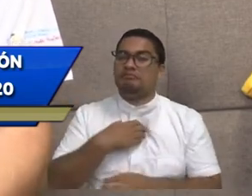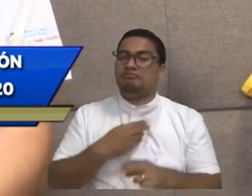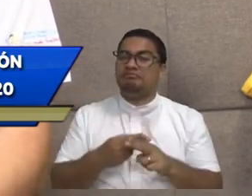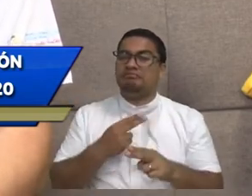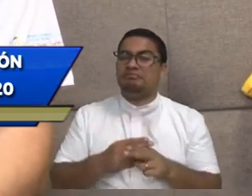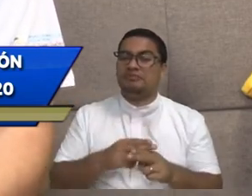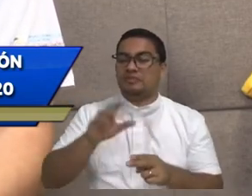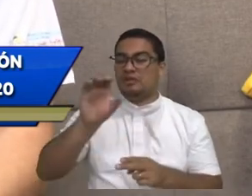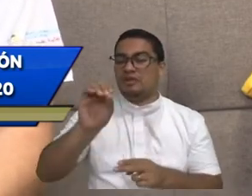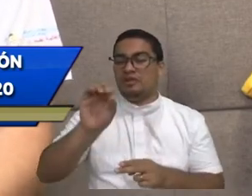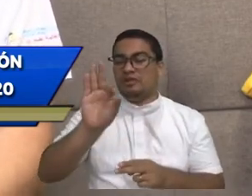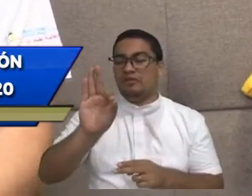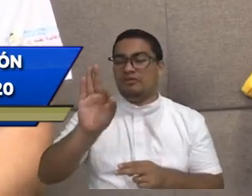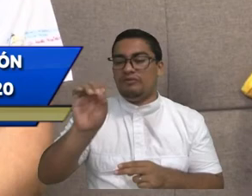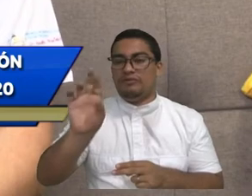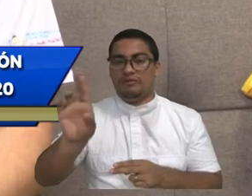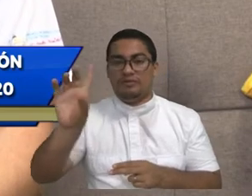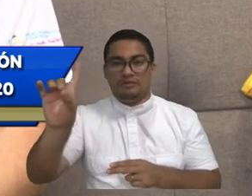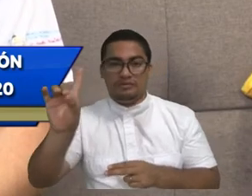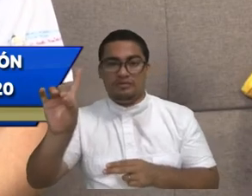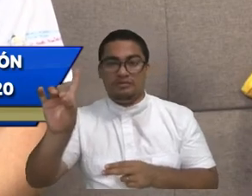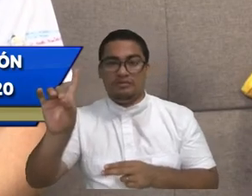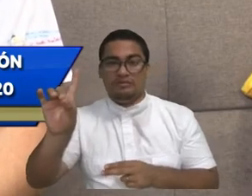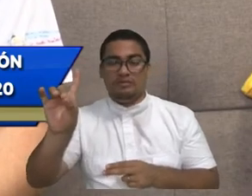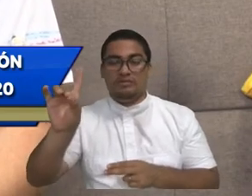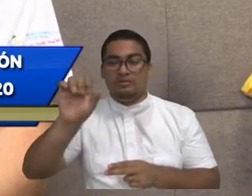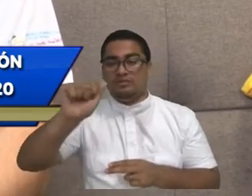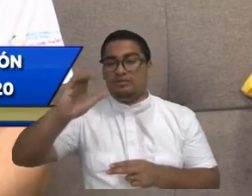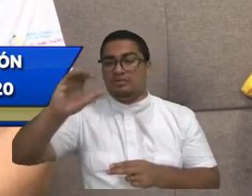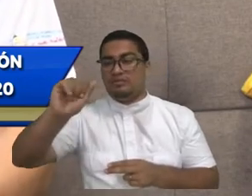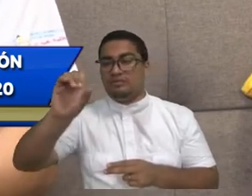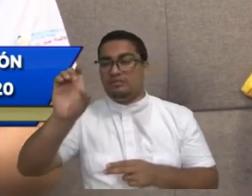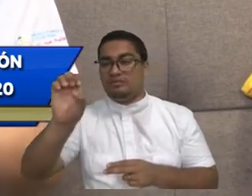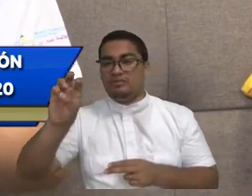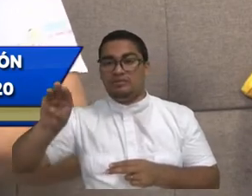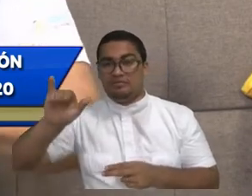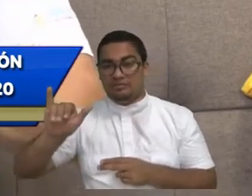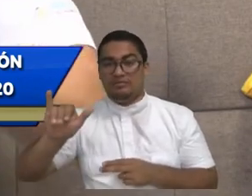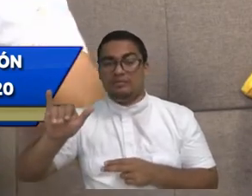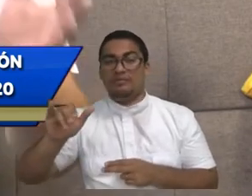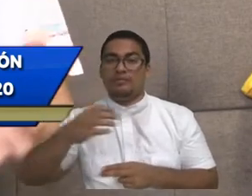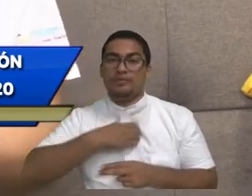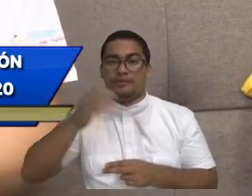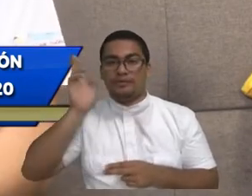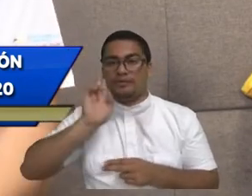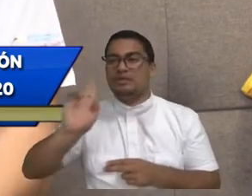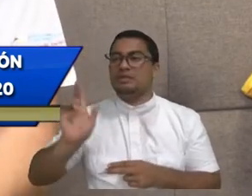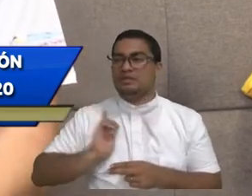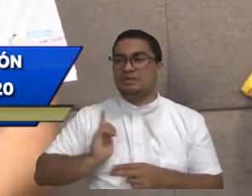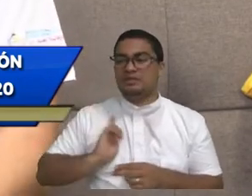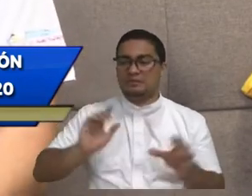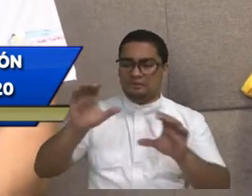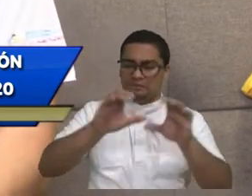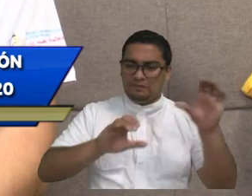oxford academy de rankings de renombre tienen sus editoriales tienen su ciencia en lo que es la parte formativa en el